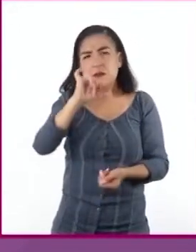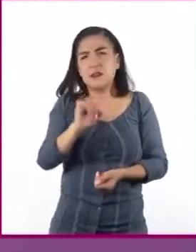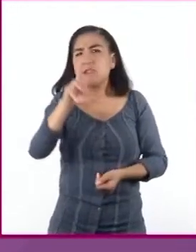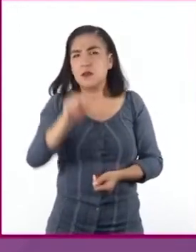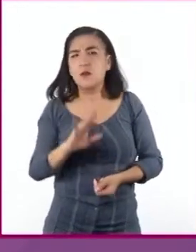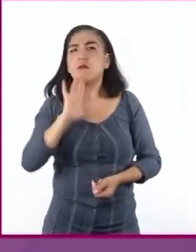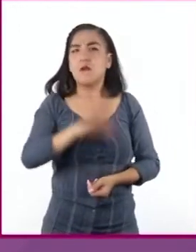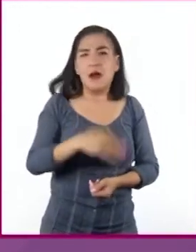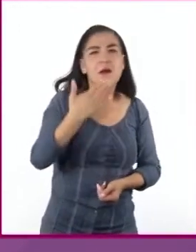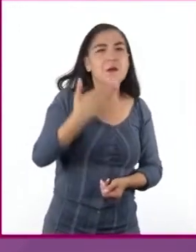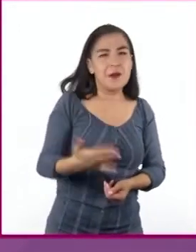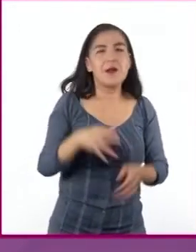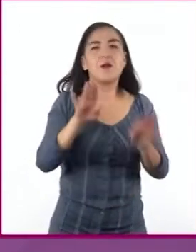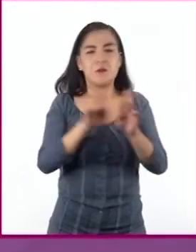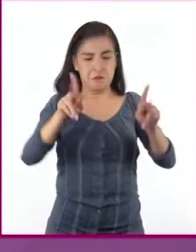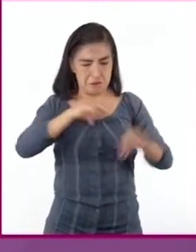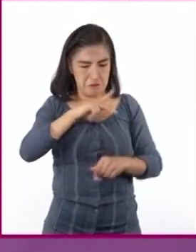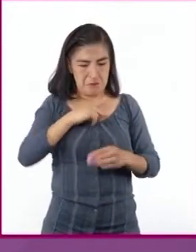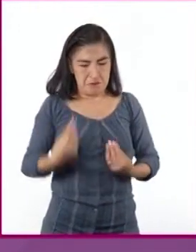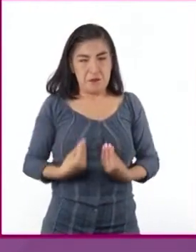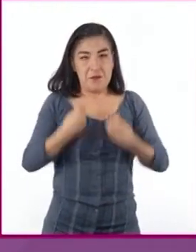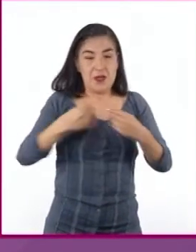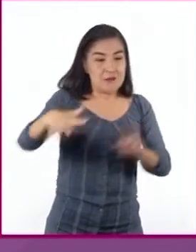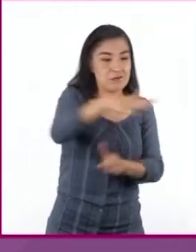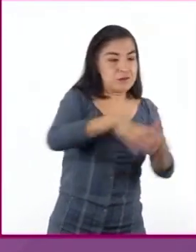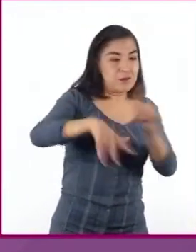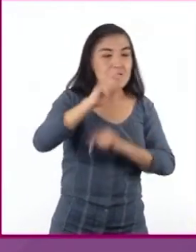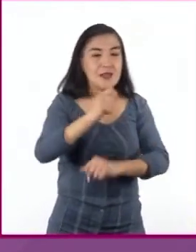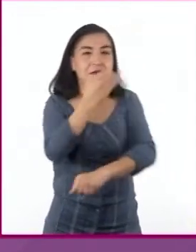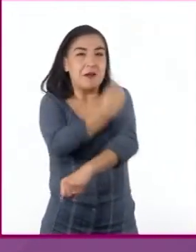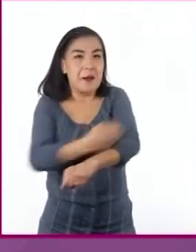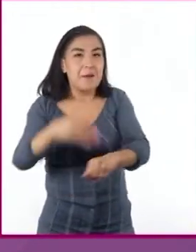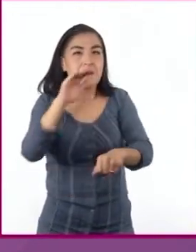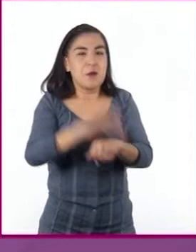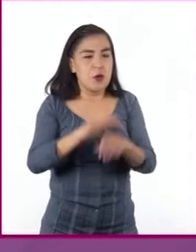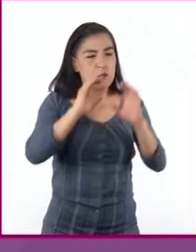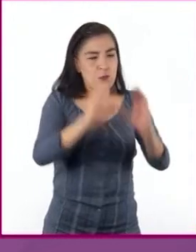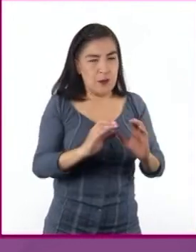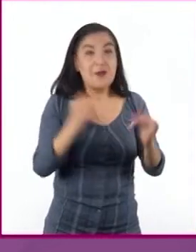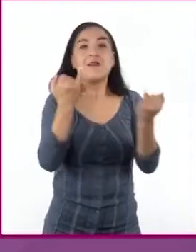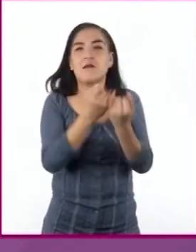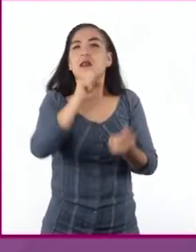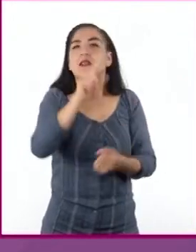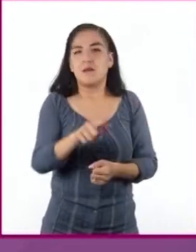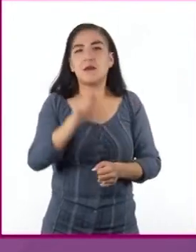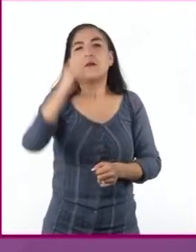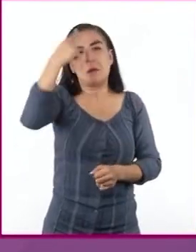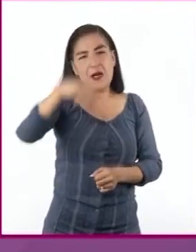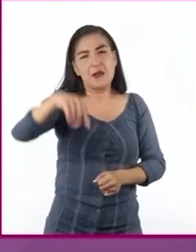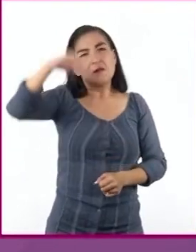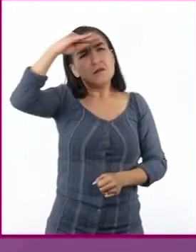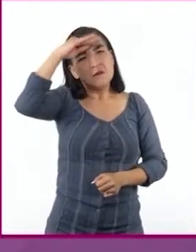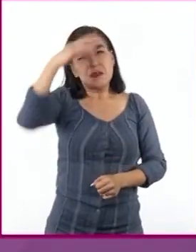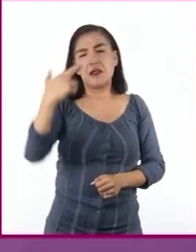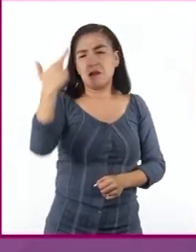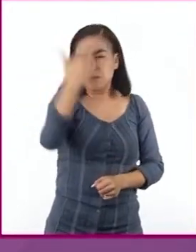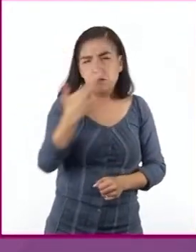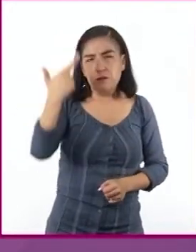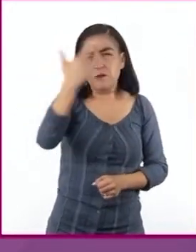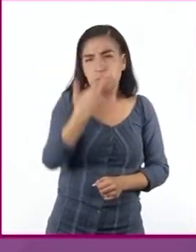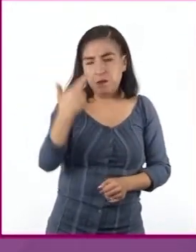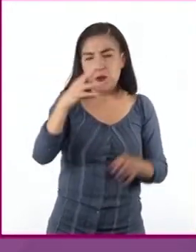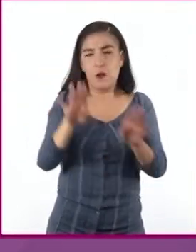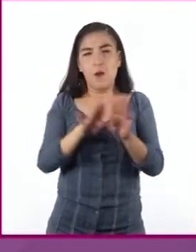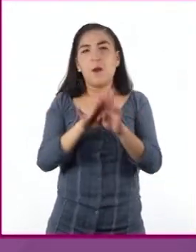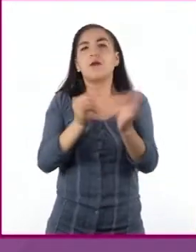parte de nosotros mismos y del entorno que nos rodea. Pero sobre todo, fortalece la capacidad de reflexión que nos lleva a tomar decisiones